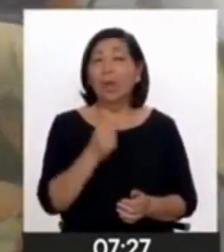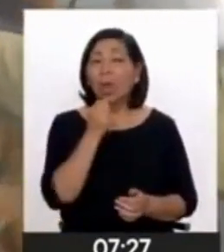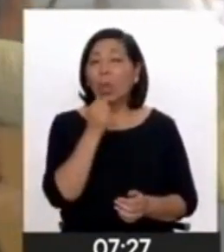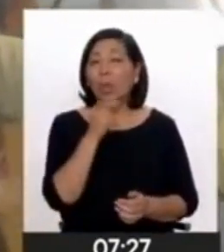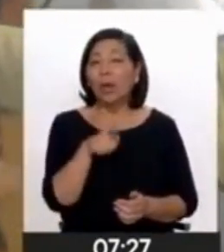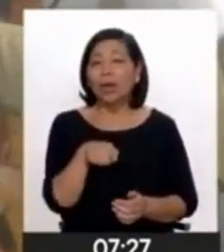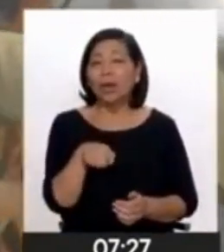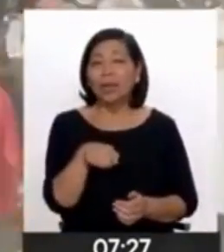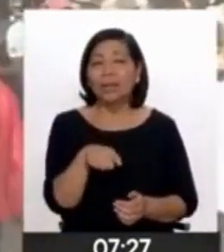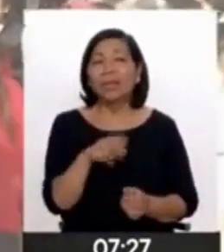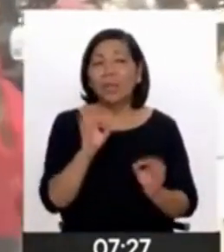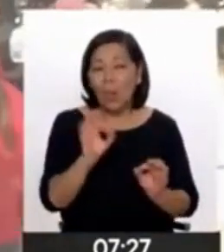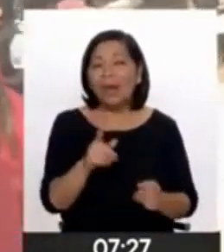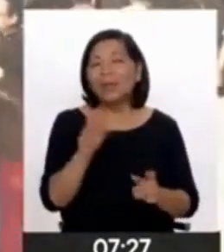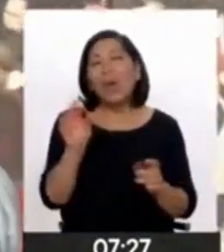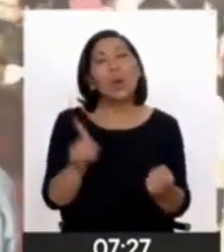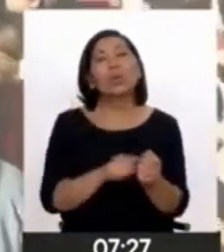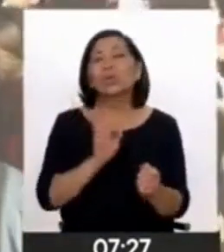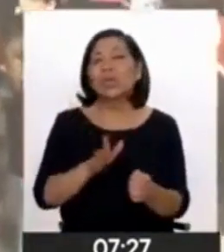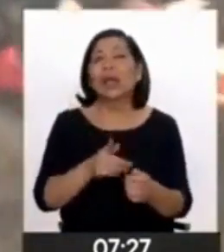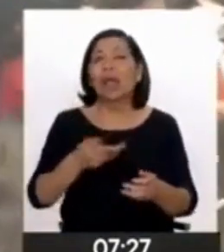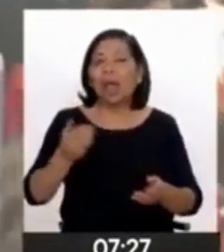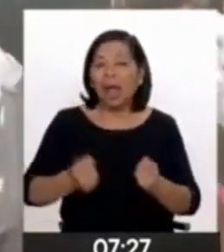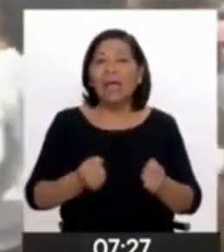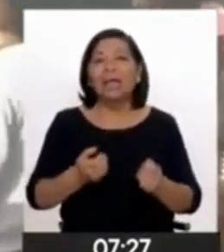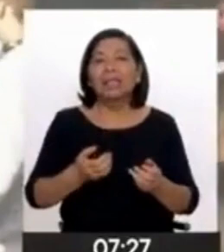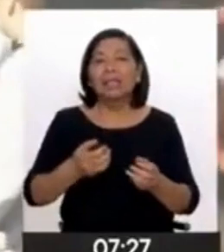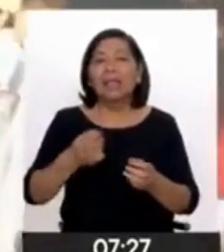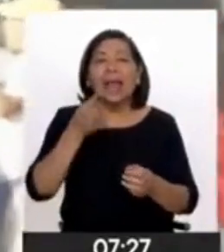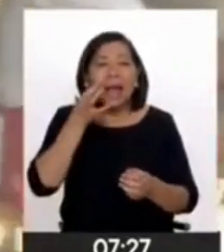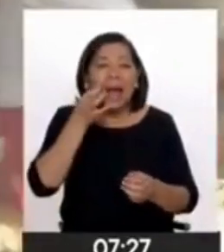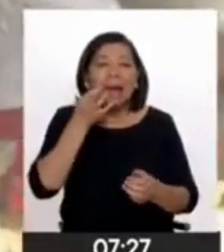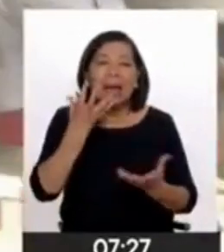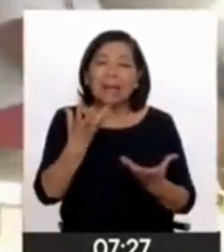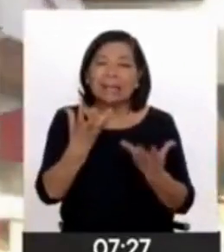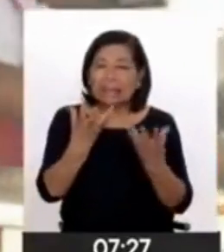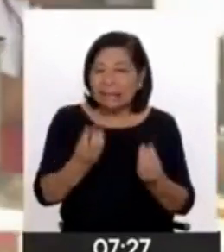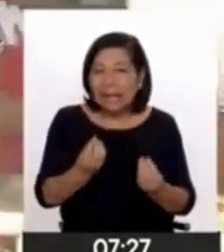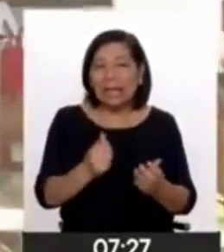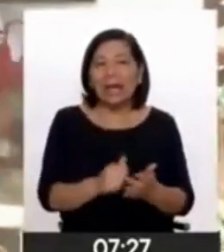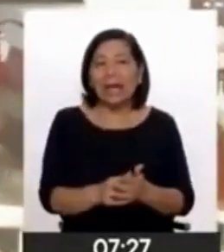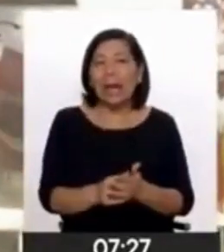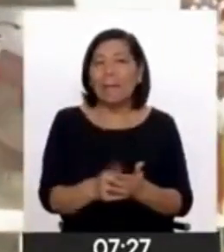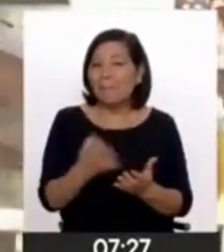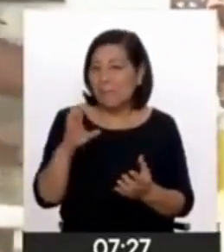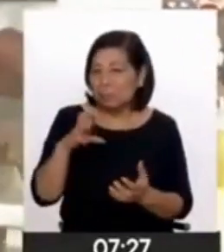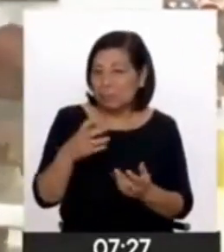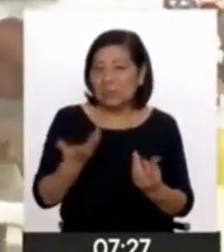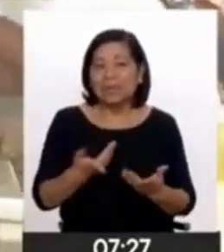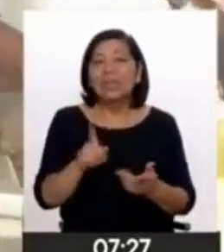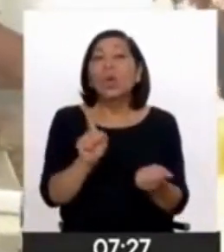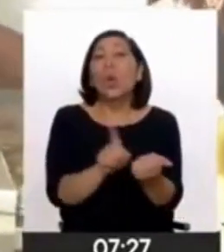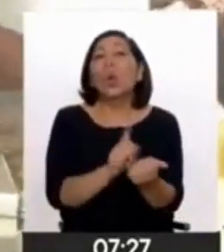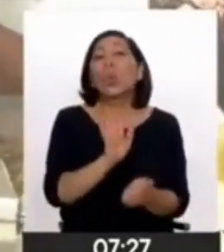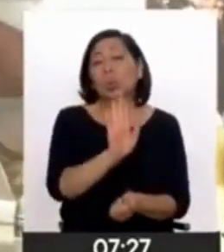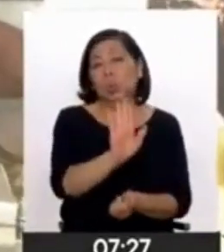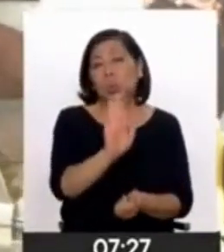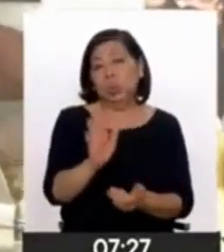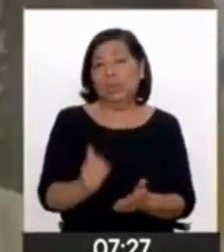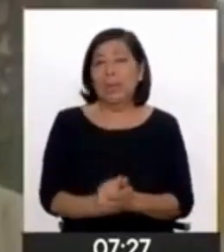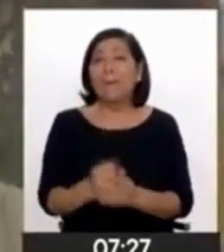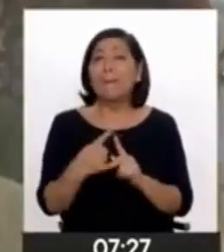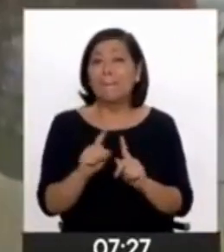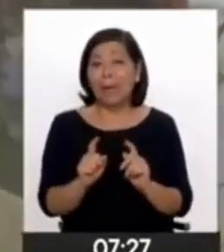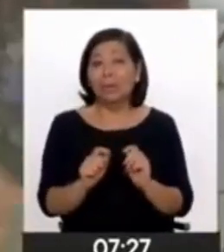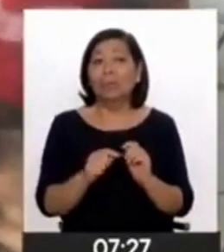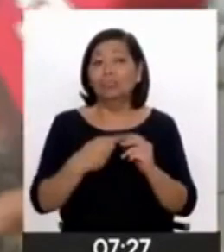típico del picante de La Tacneña. Lleva mondongo, lleva charqui, lleva pata, que es lo que hemos querido recuperar de este plato típico